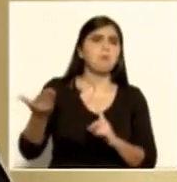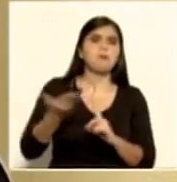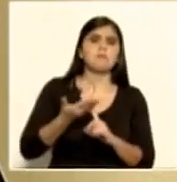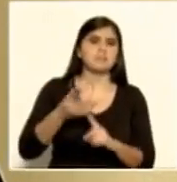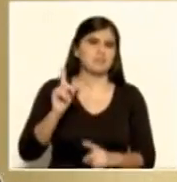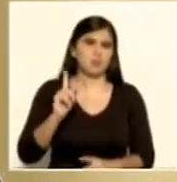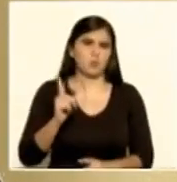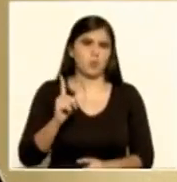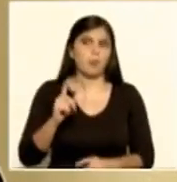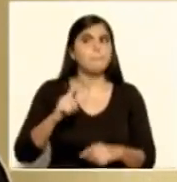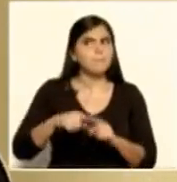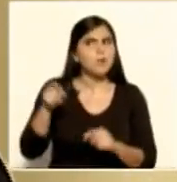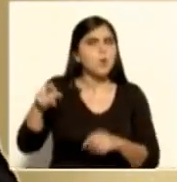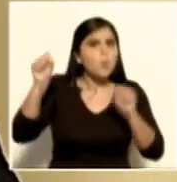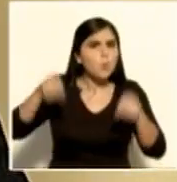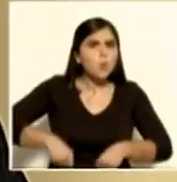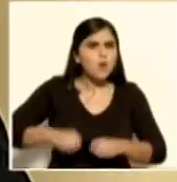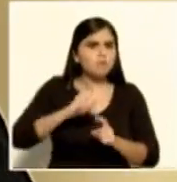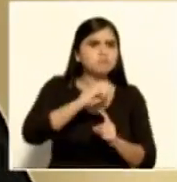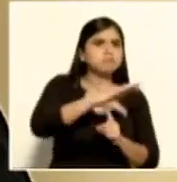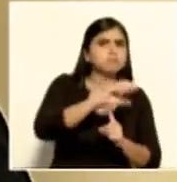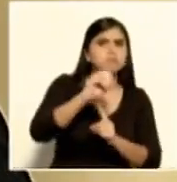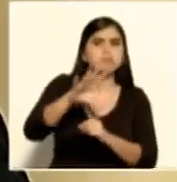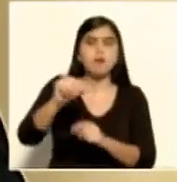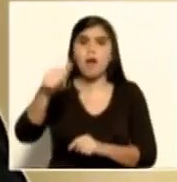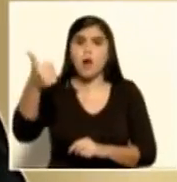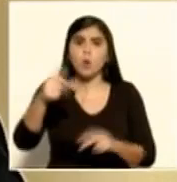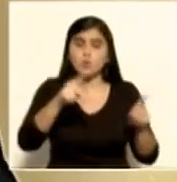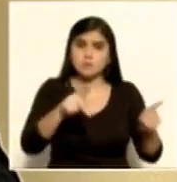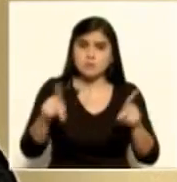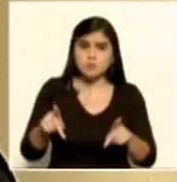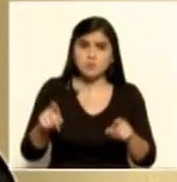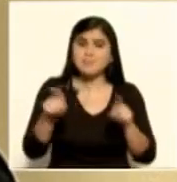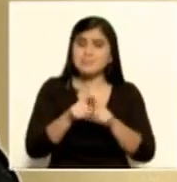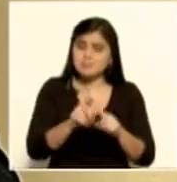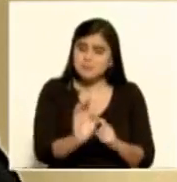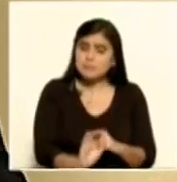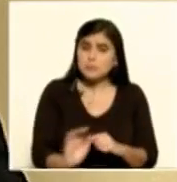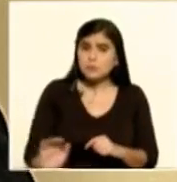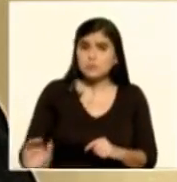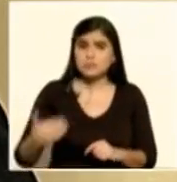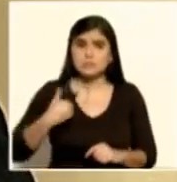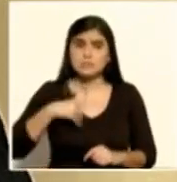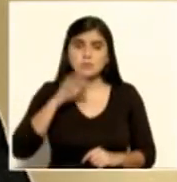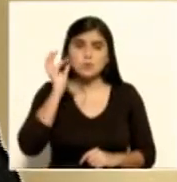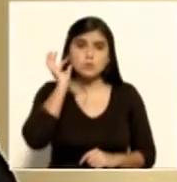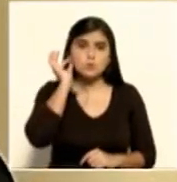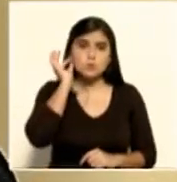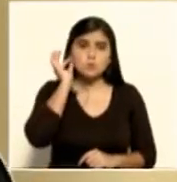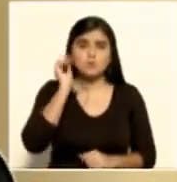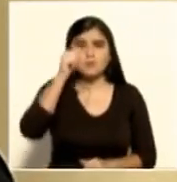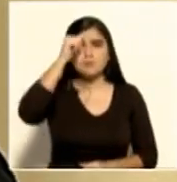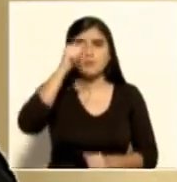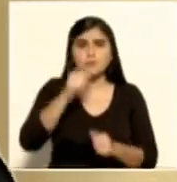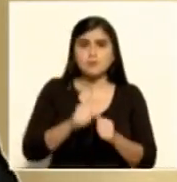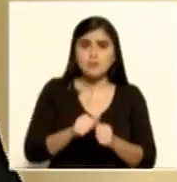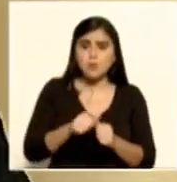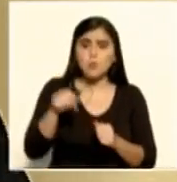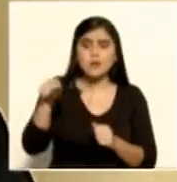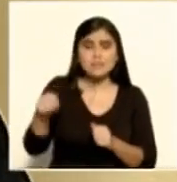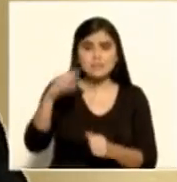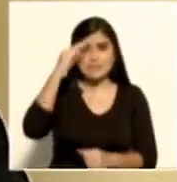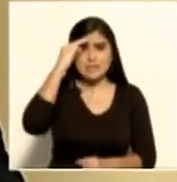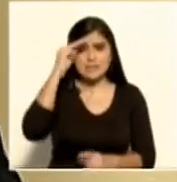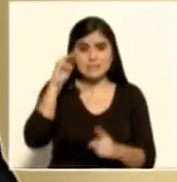pueden contagiar a otras personas, incluso también a los niños y a las niñas que nos ven. Recuérdenle esta